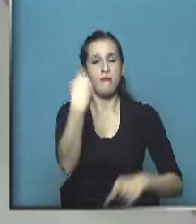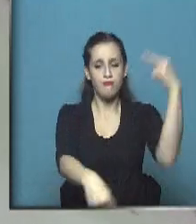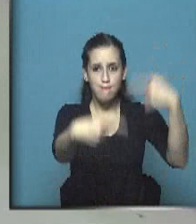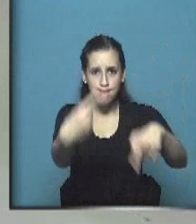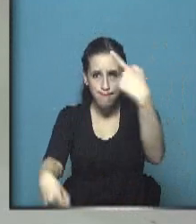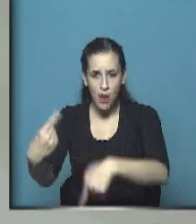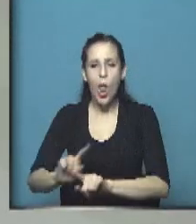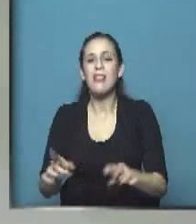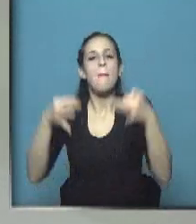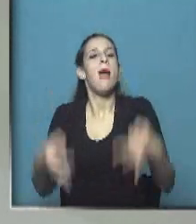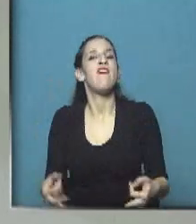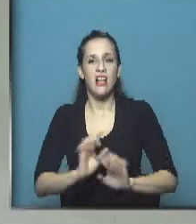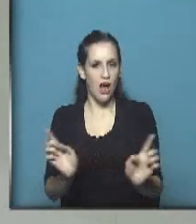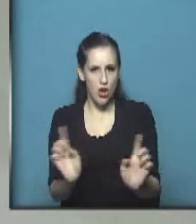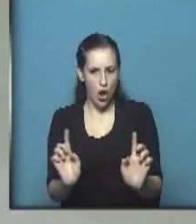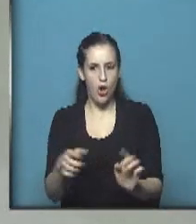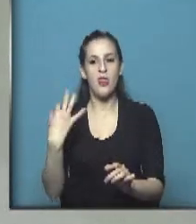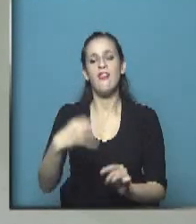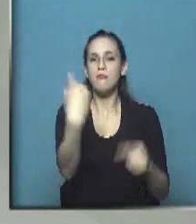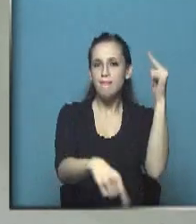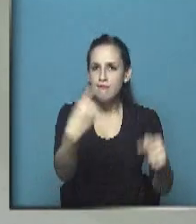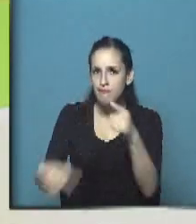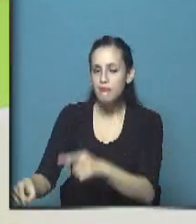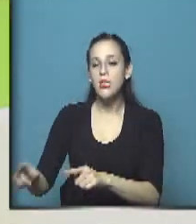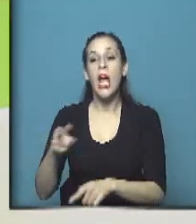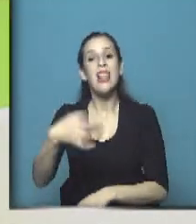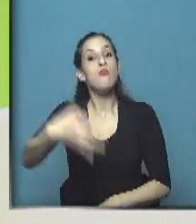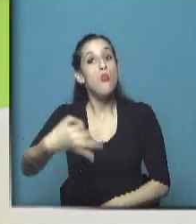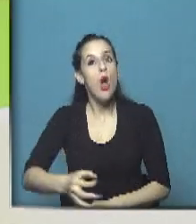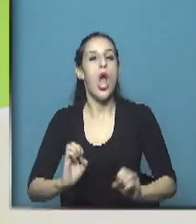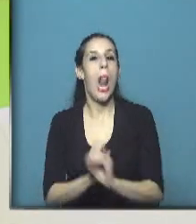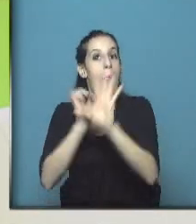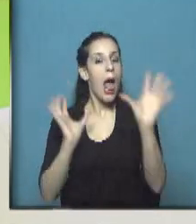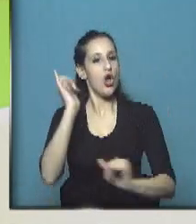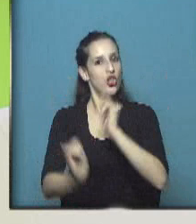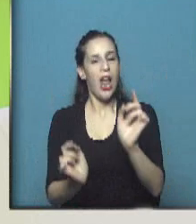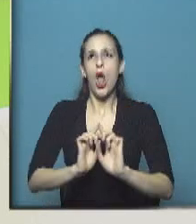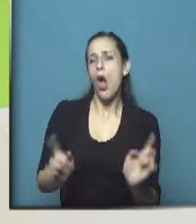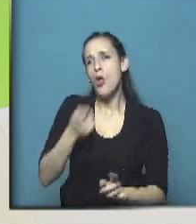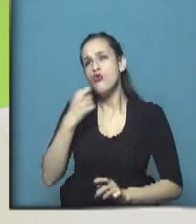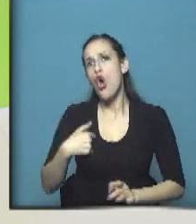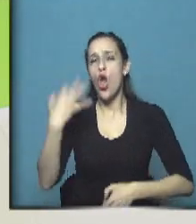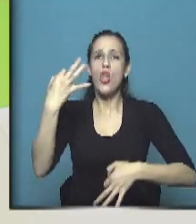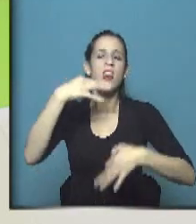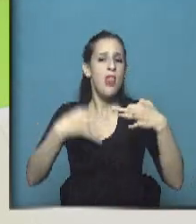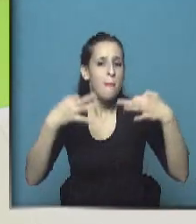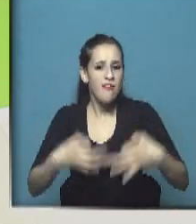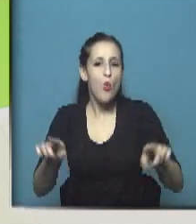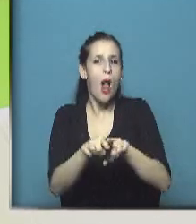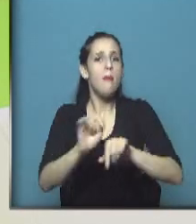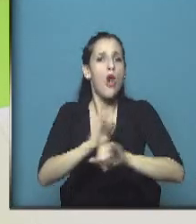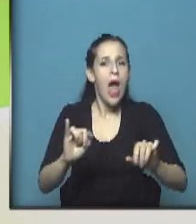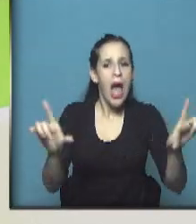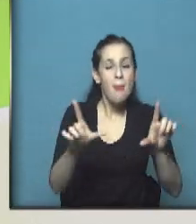tampoco tiene que ser perfecta, ¿no? Es una dieta variada. Y está buenísimo que lo señales. Ese es un tema. Bueno, no, pero yo no hago la dieta que muestran en el programa. Exacto. Y